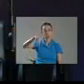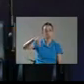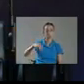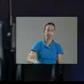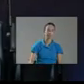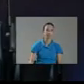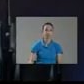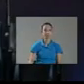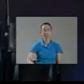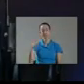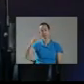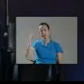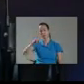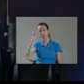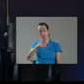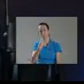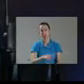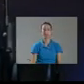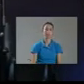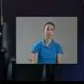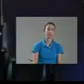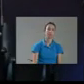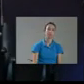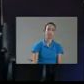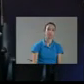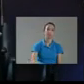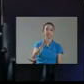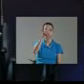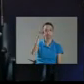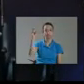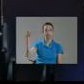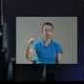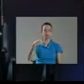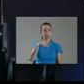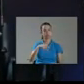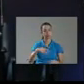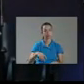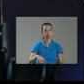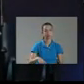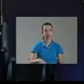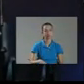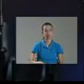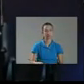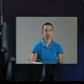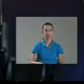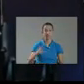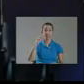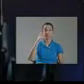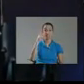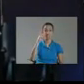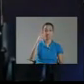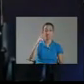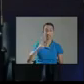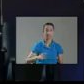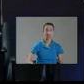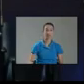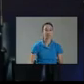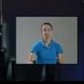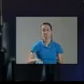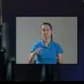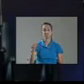ideas. No que te vas a ir del ministerio porque Dios te necesita aquí. Pero tú vas a abrir y vas a ver gente que va a trabajar para